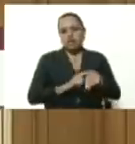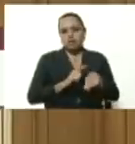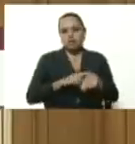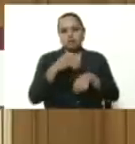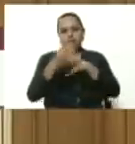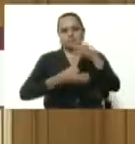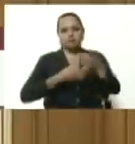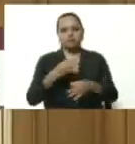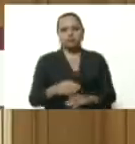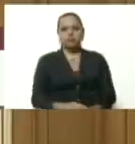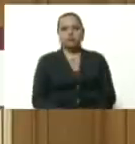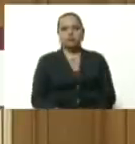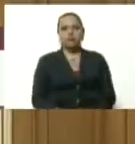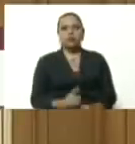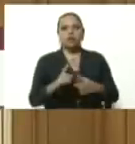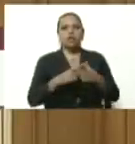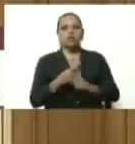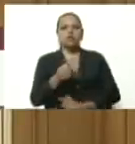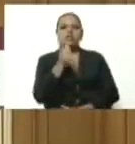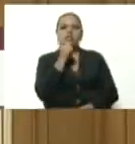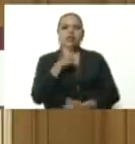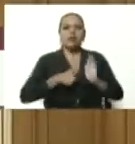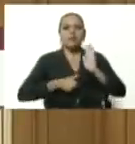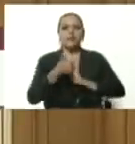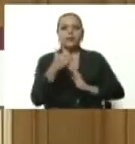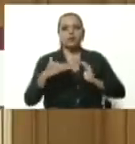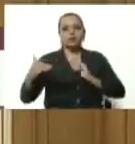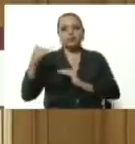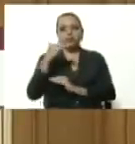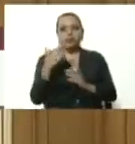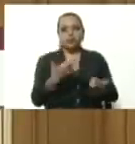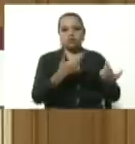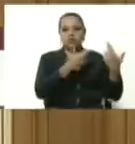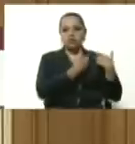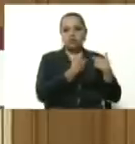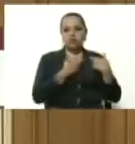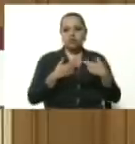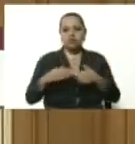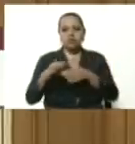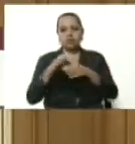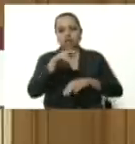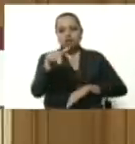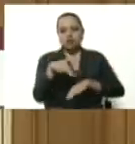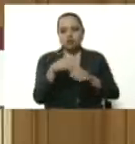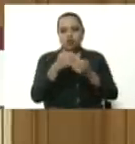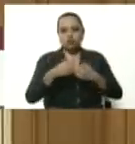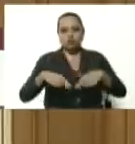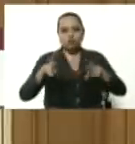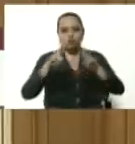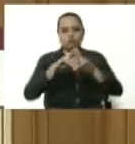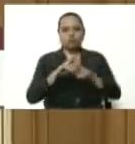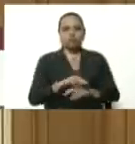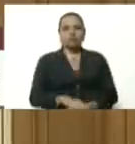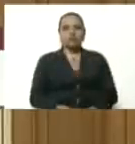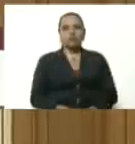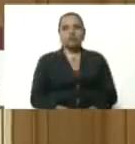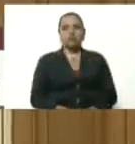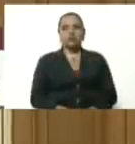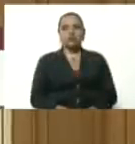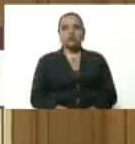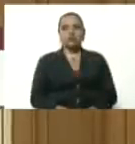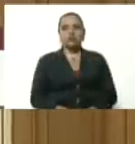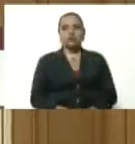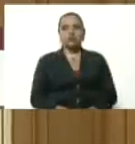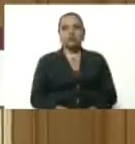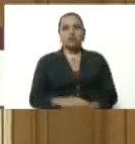¿no? Entonces, ¿quién es el alto representante de Naciones Unidas? ¿Quién es? Bueno, el señor, que llaman también ellos canciller de la